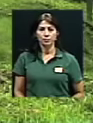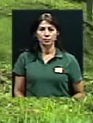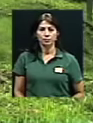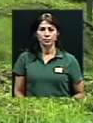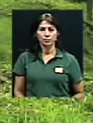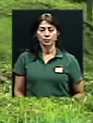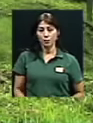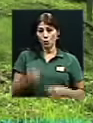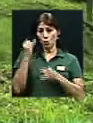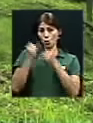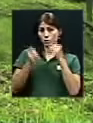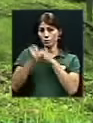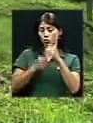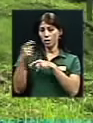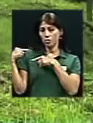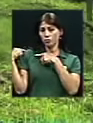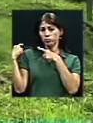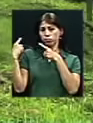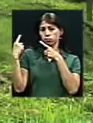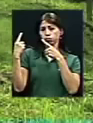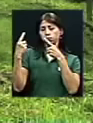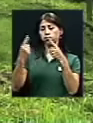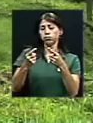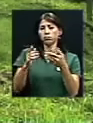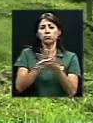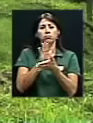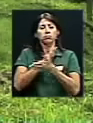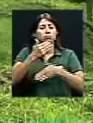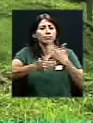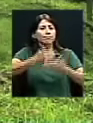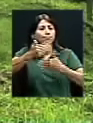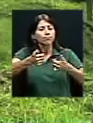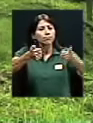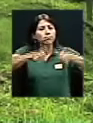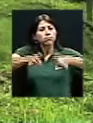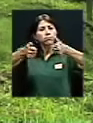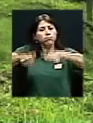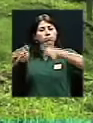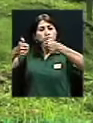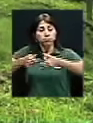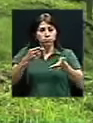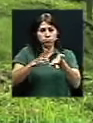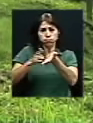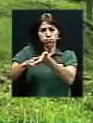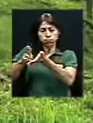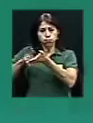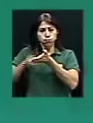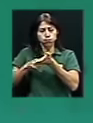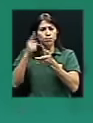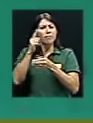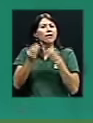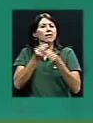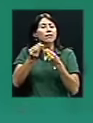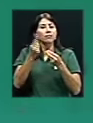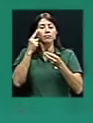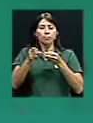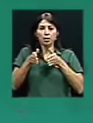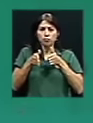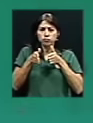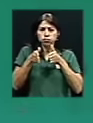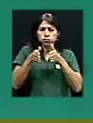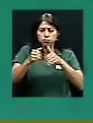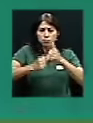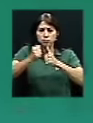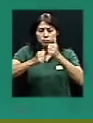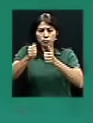En los últimos años, se han venido tramitando acuerdos y contratos orientados a la ampliación de la Ruta 32, también